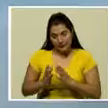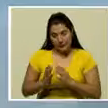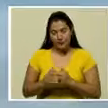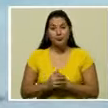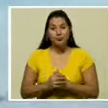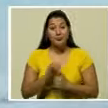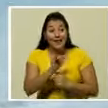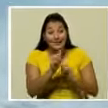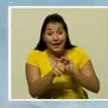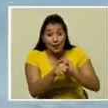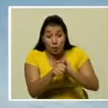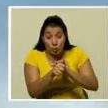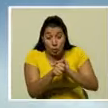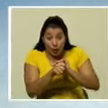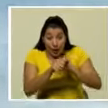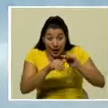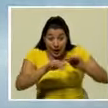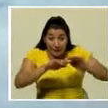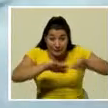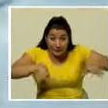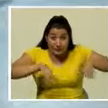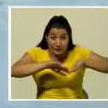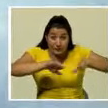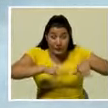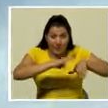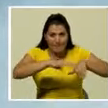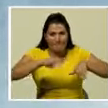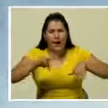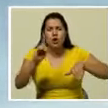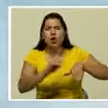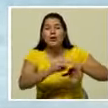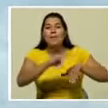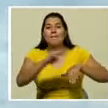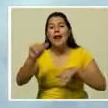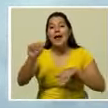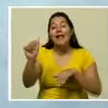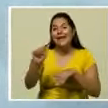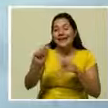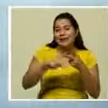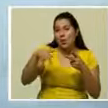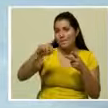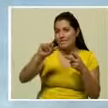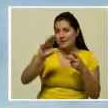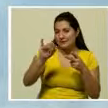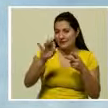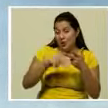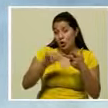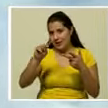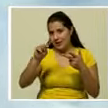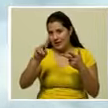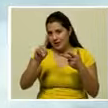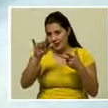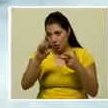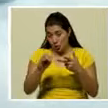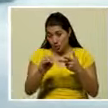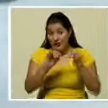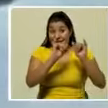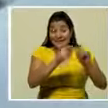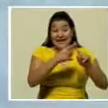Esta tortuga marina se distribuye en los mares Atlántico, Pacífico y Océano Índico y habita desde